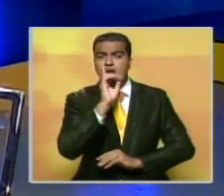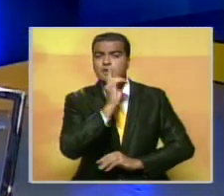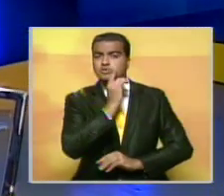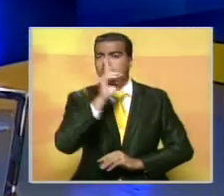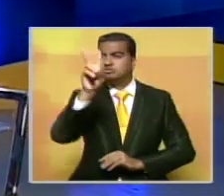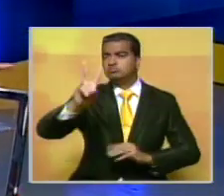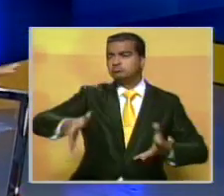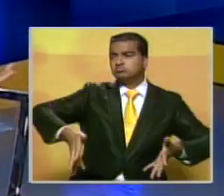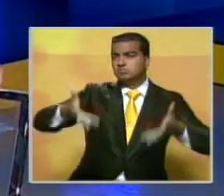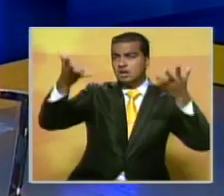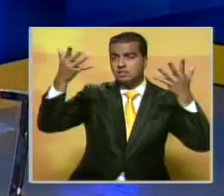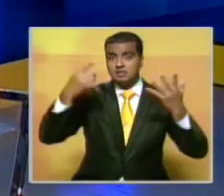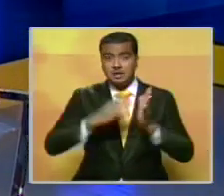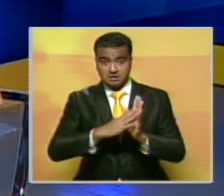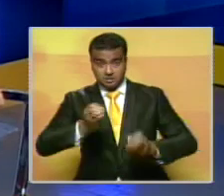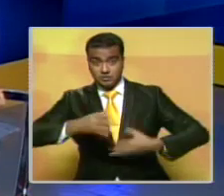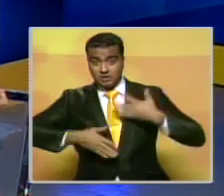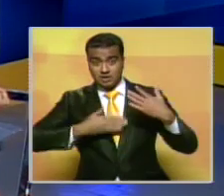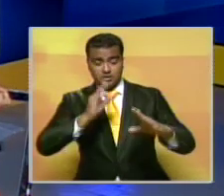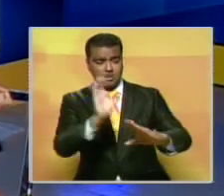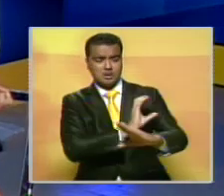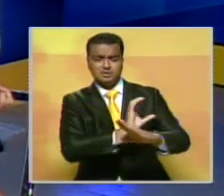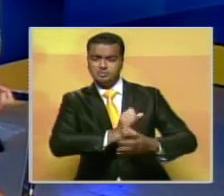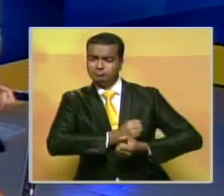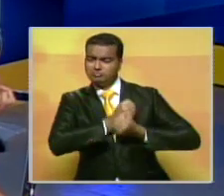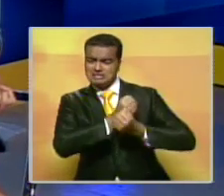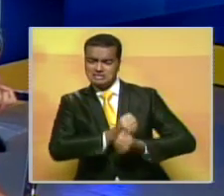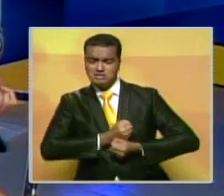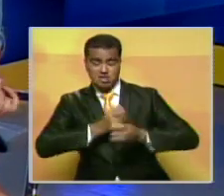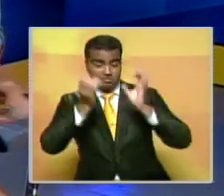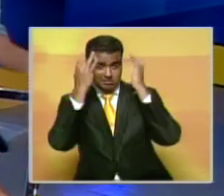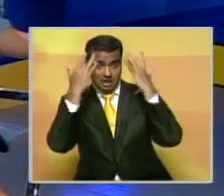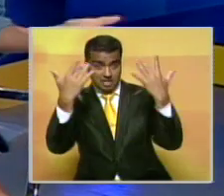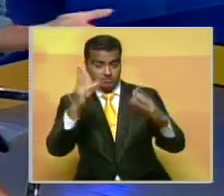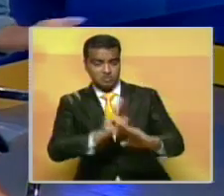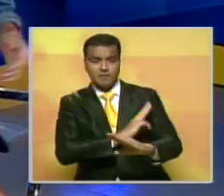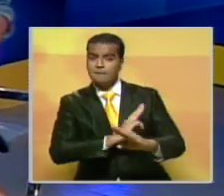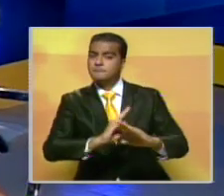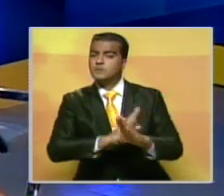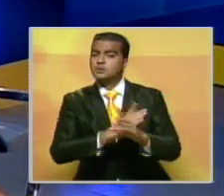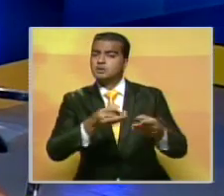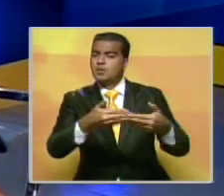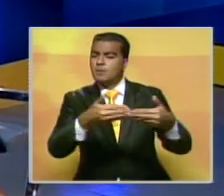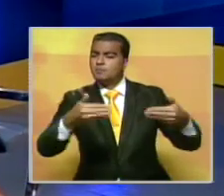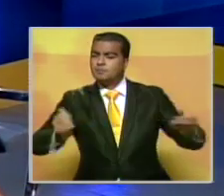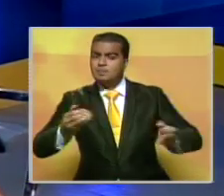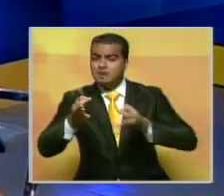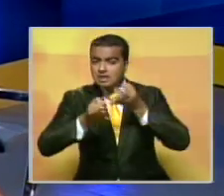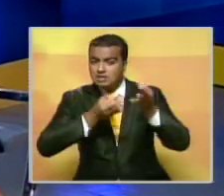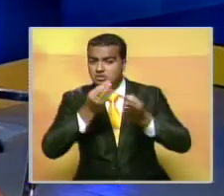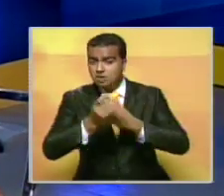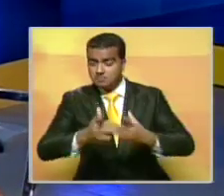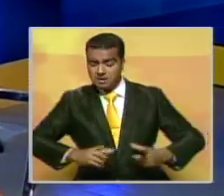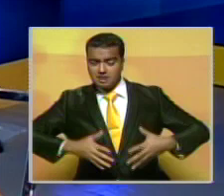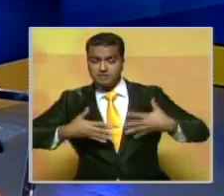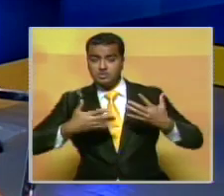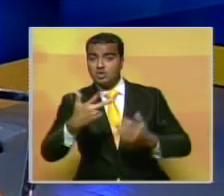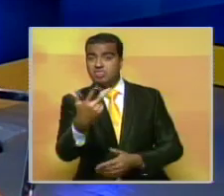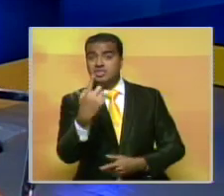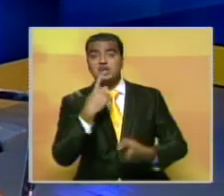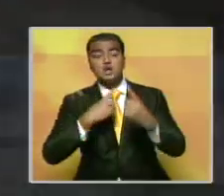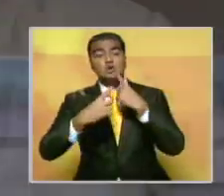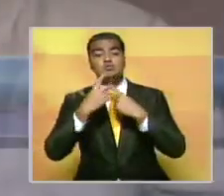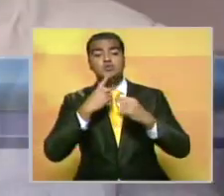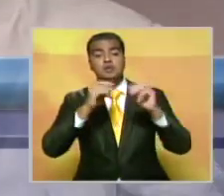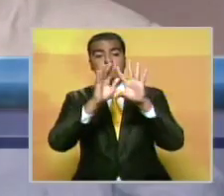en alto. Su carisma, folclor, pasión, talento y música rompió las barreras del idioma y enalteció el tricolor en